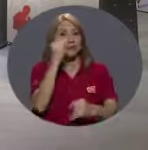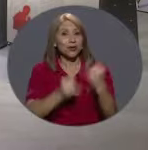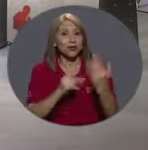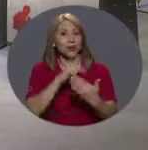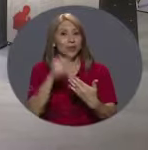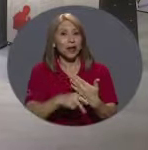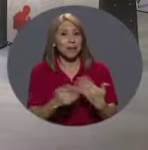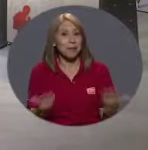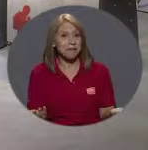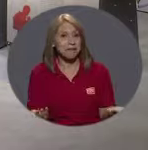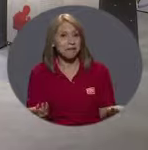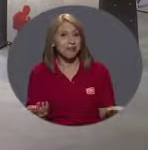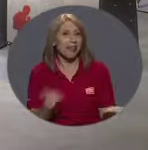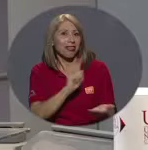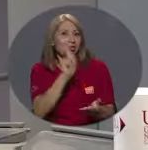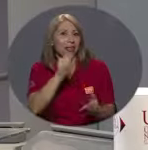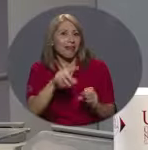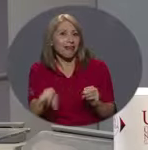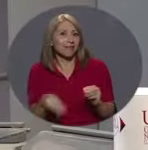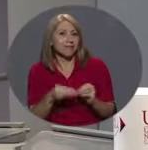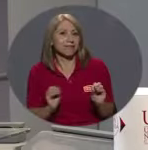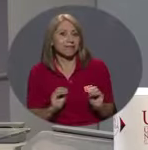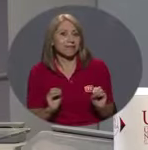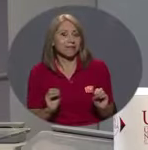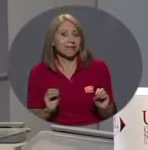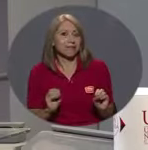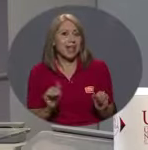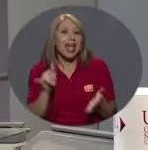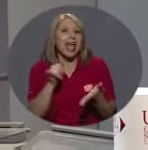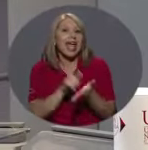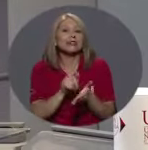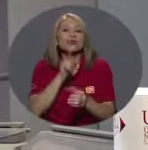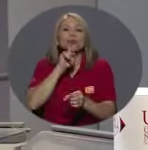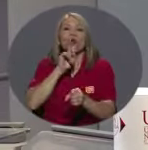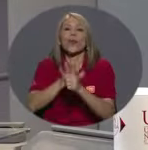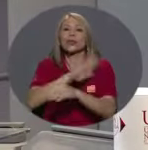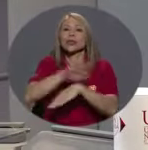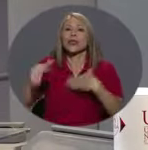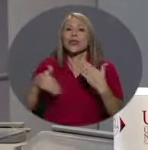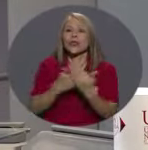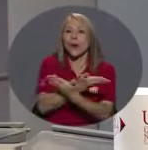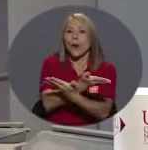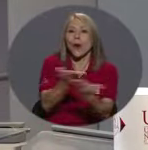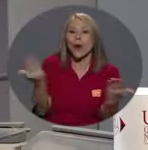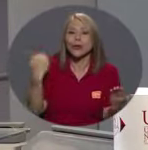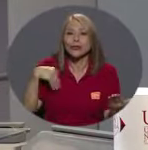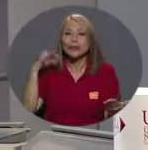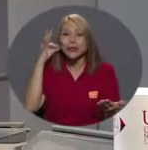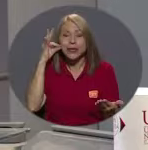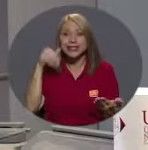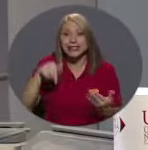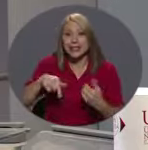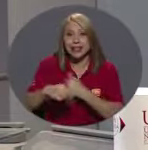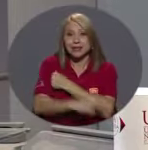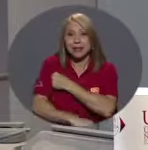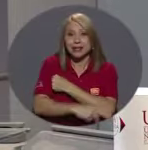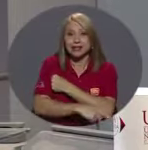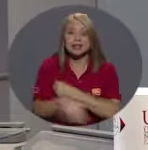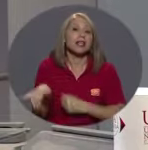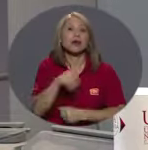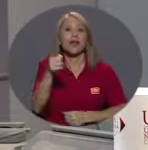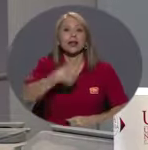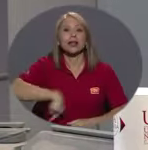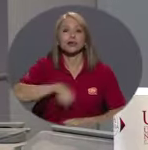concluir el programa. No hay que agregar nada más. Esto es un compromiso de todos y todas en el país. Así como